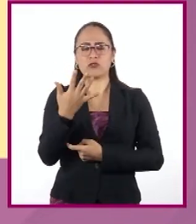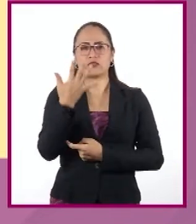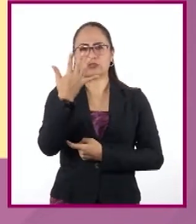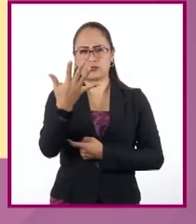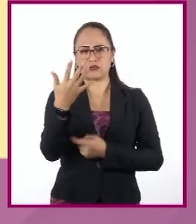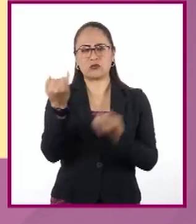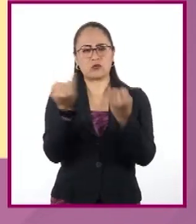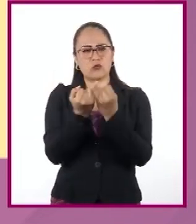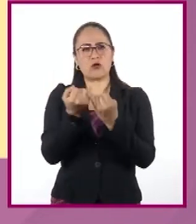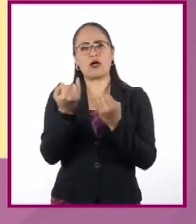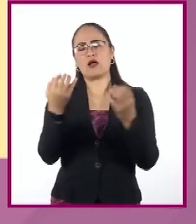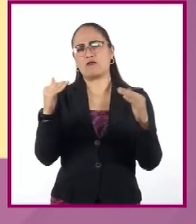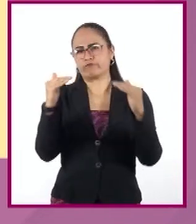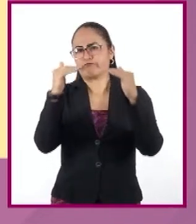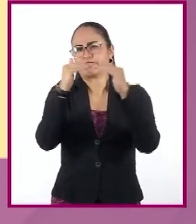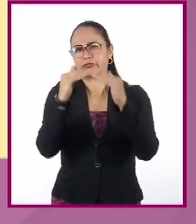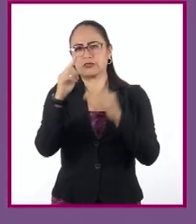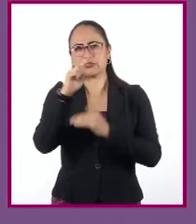igual a 103.